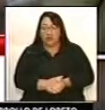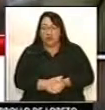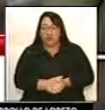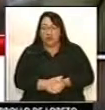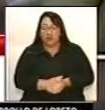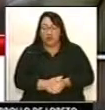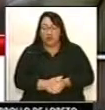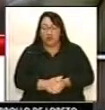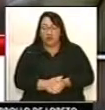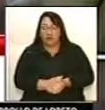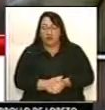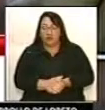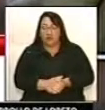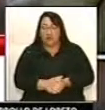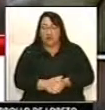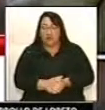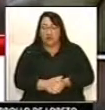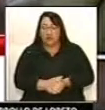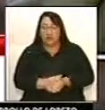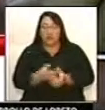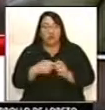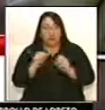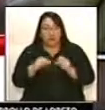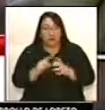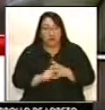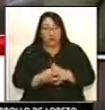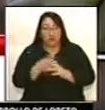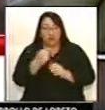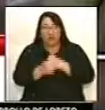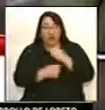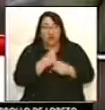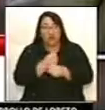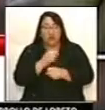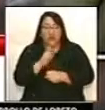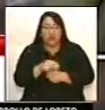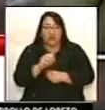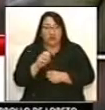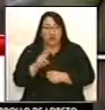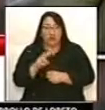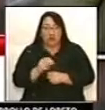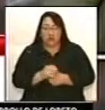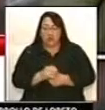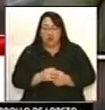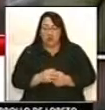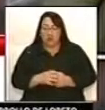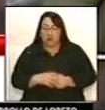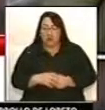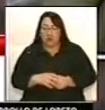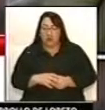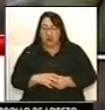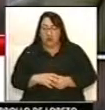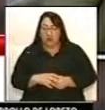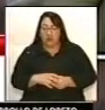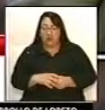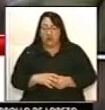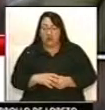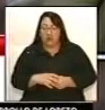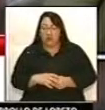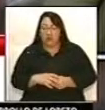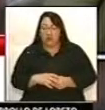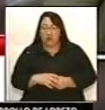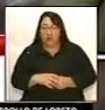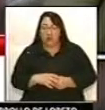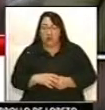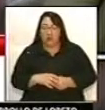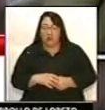entonces, si a partir del año 2020, o sea, dejaríamos 1 año para que esto